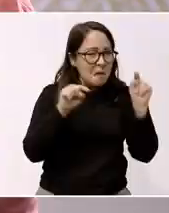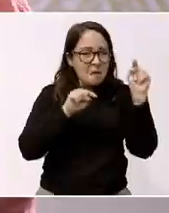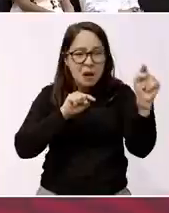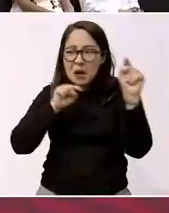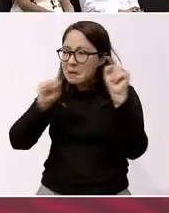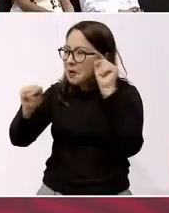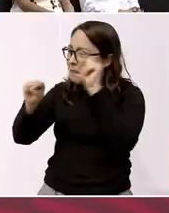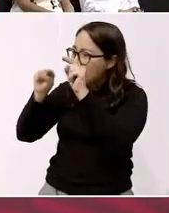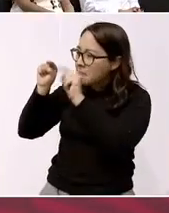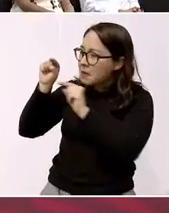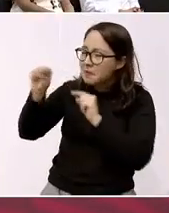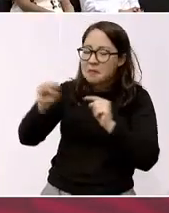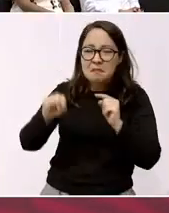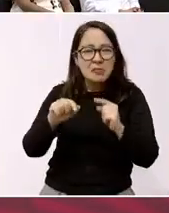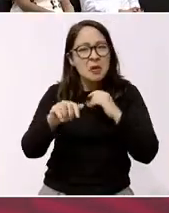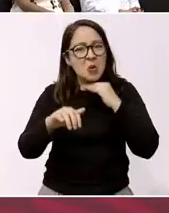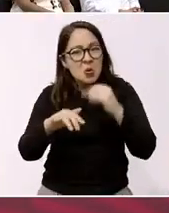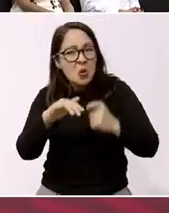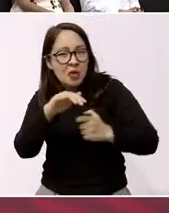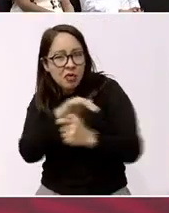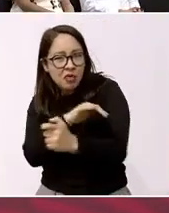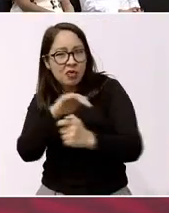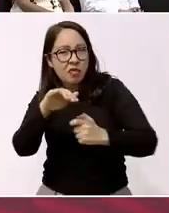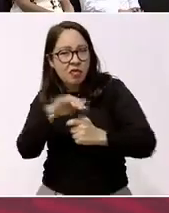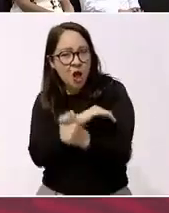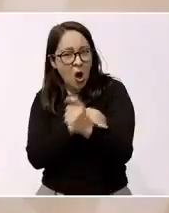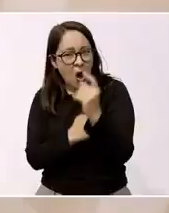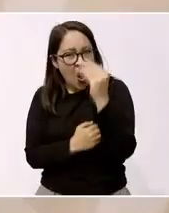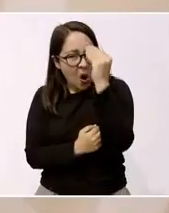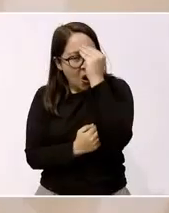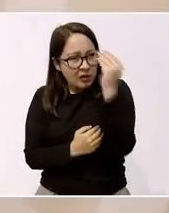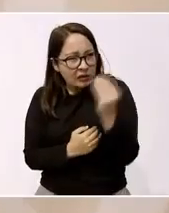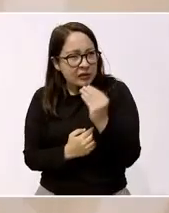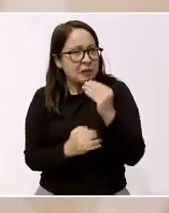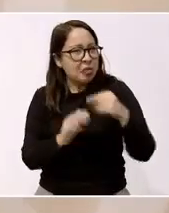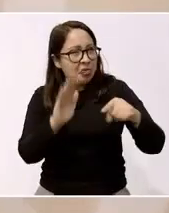lo que más destruye. Y sin embargo,